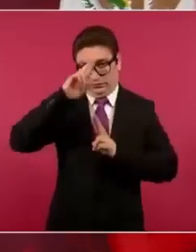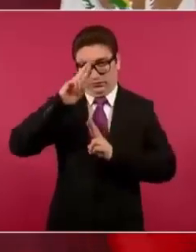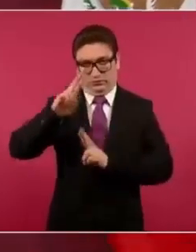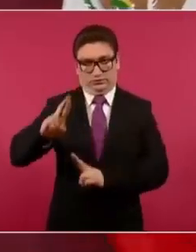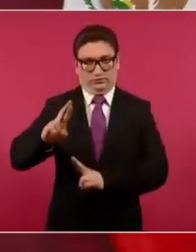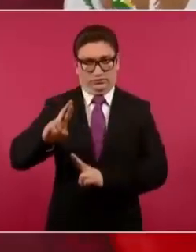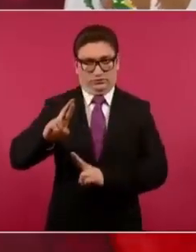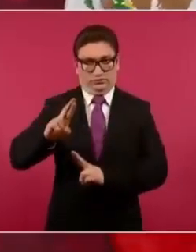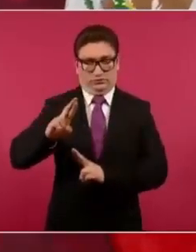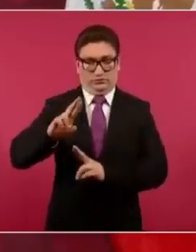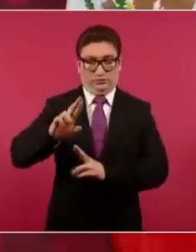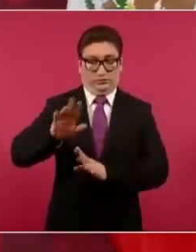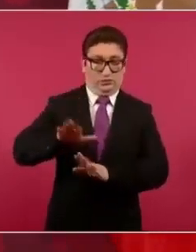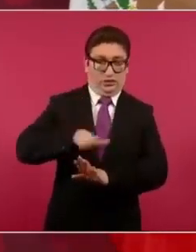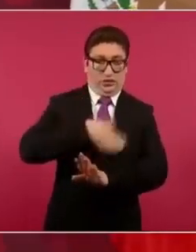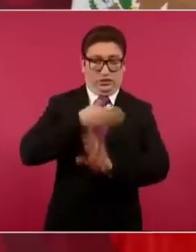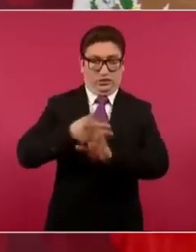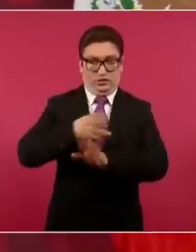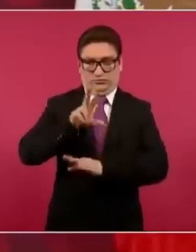no maltratarlos,